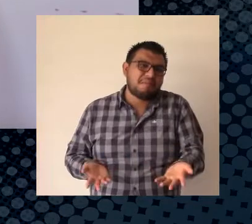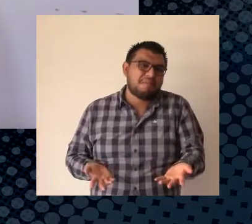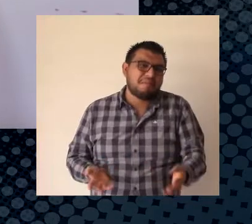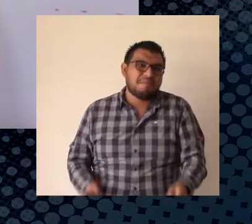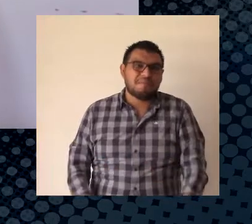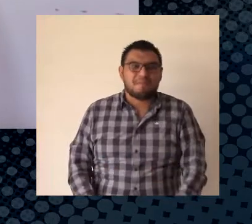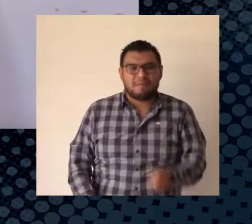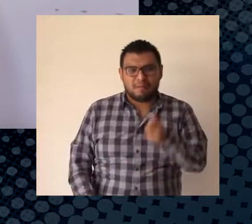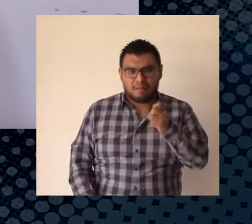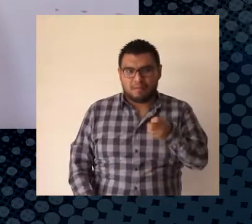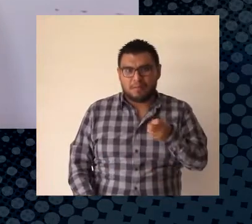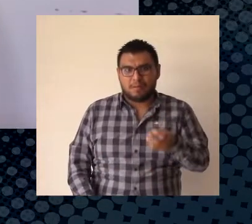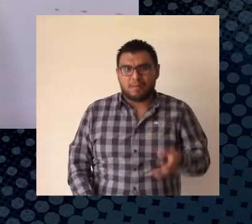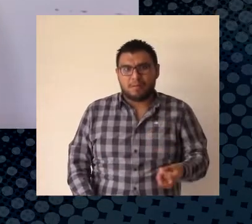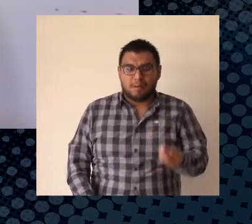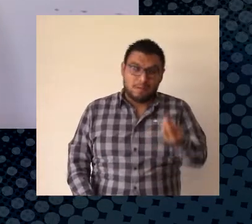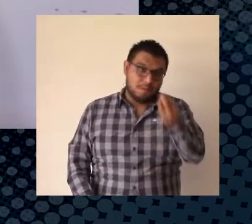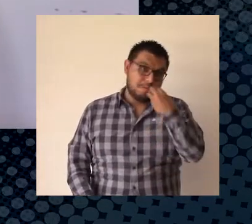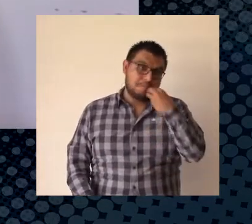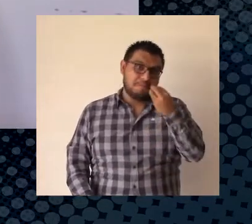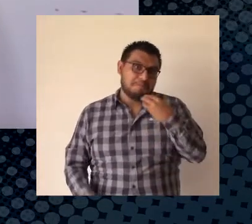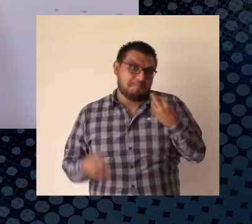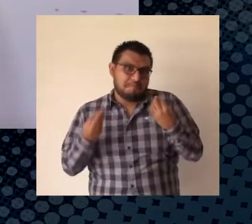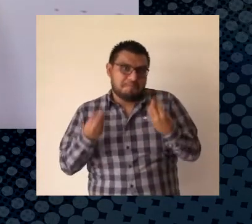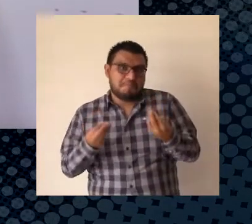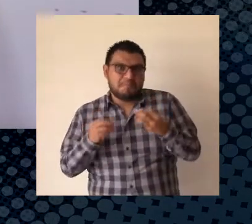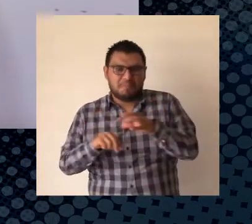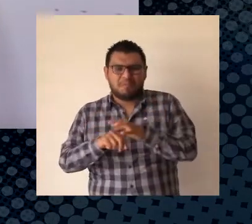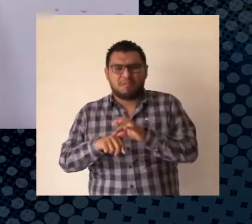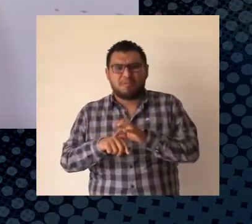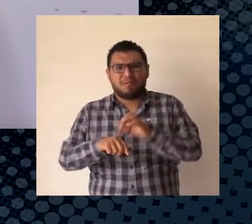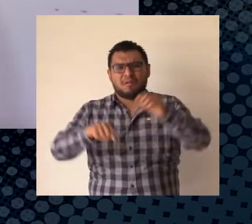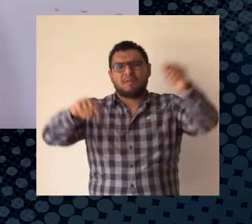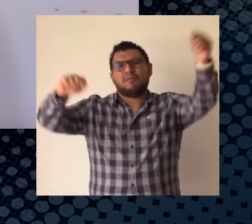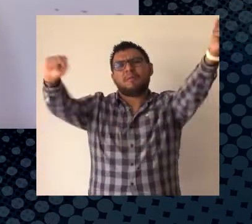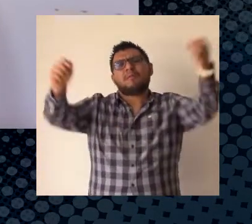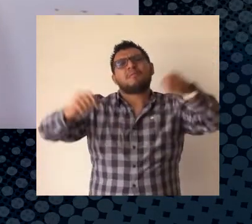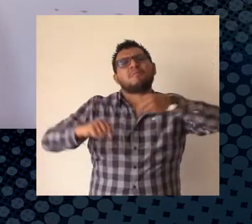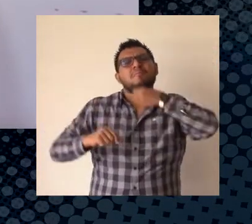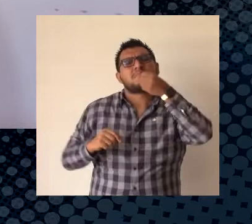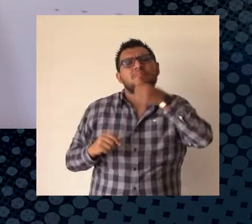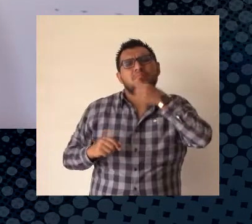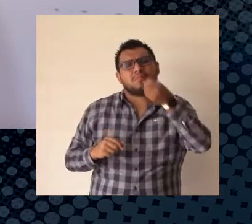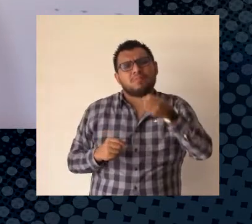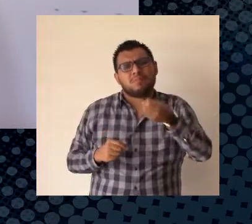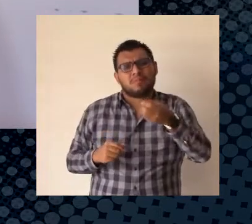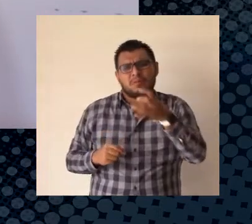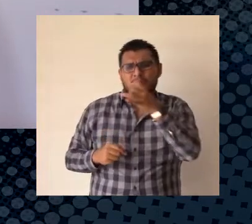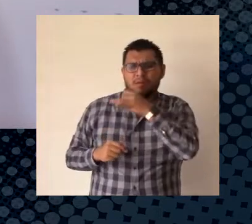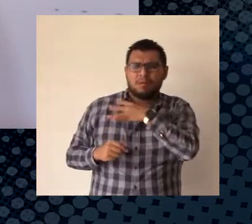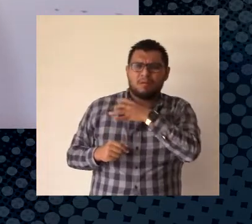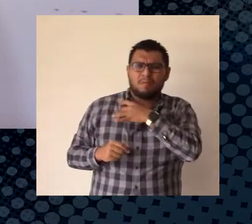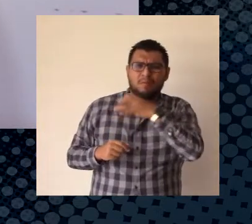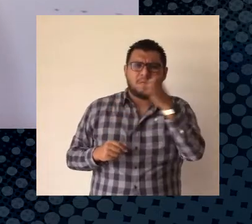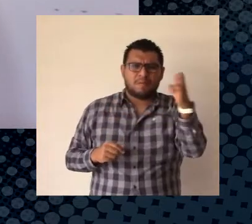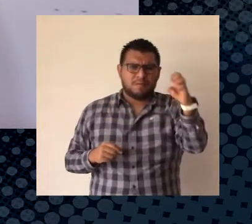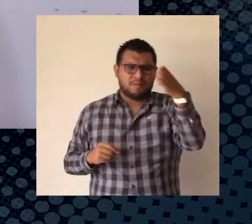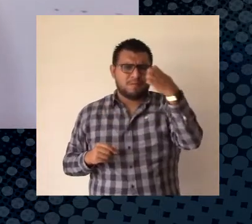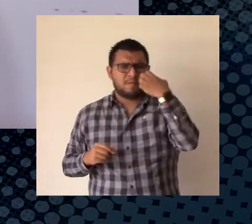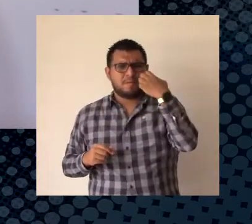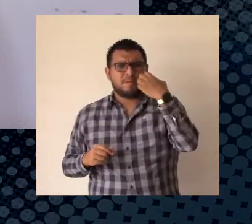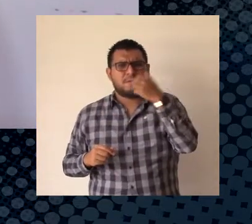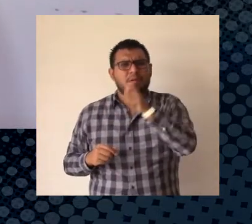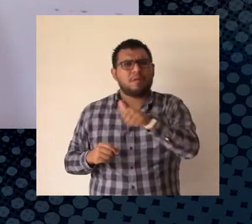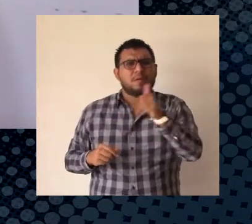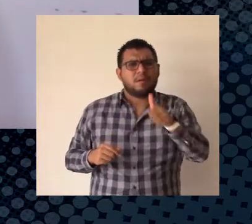fue. Comieron carne. Murmuraban, decía, por el miedo de los enemigos. Cada vez que